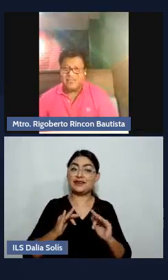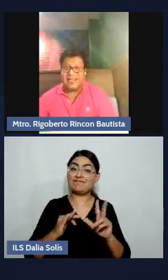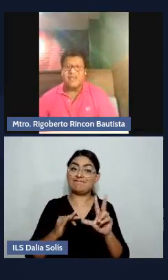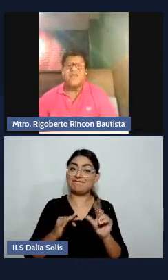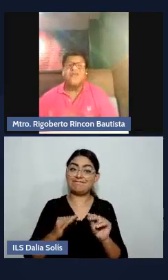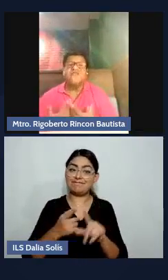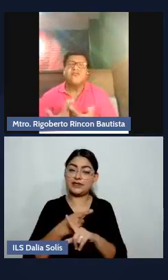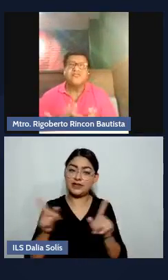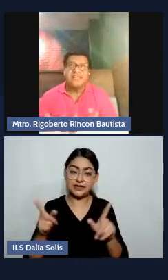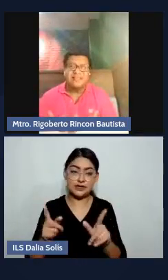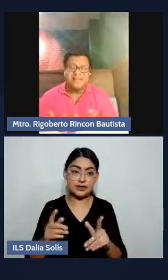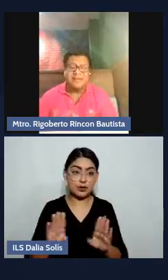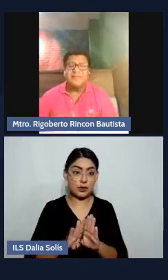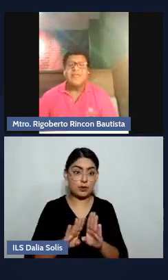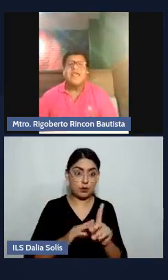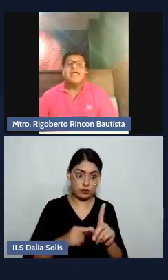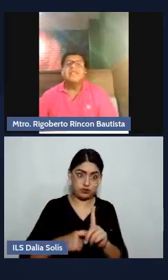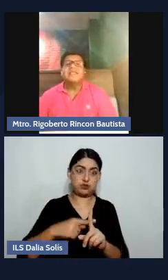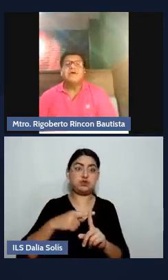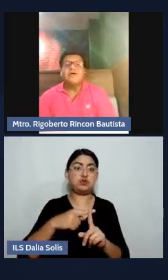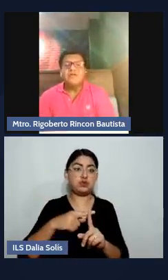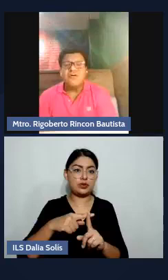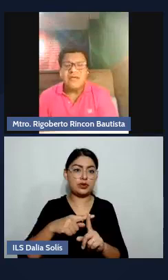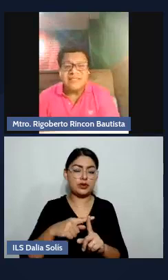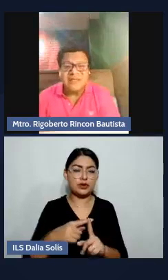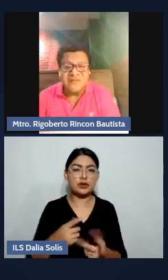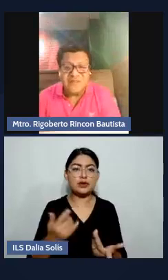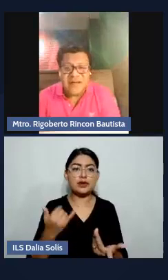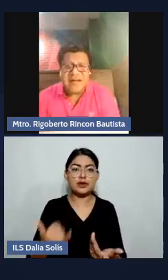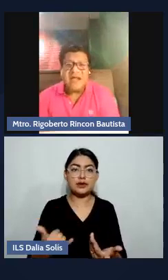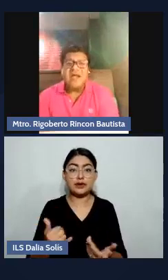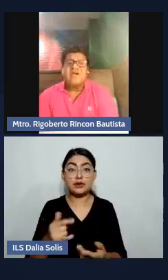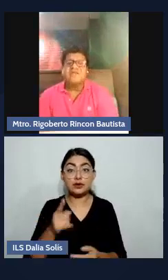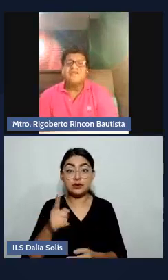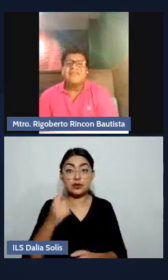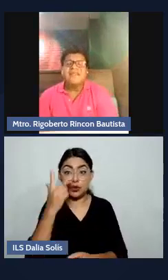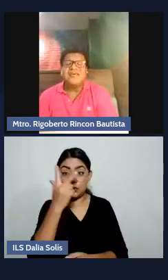nos tensa. Dice, 8 horas sin fumar, los niveles de